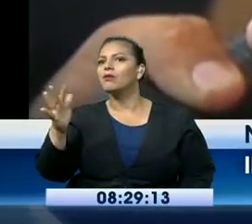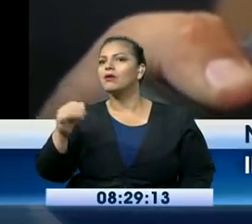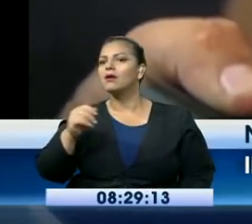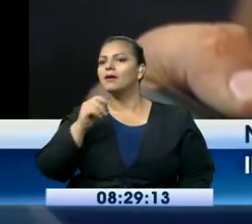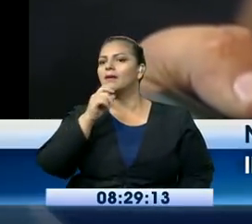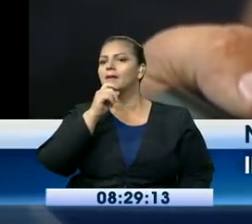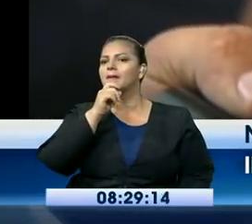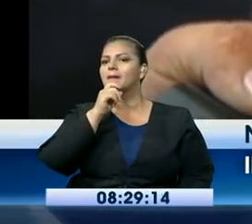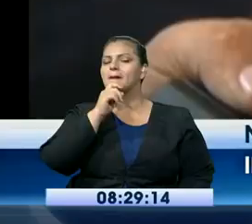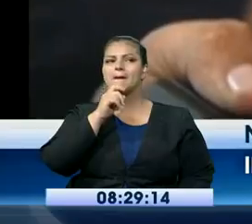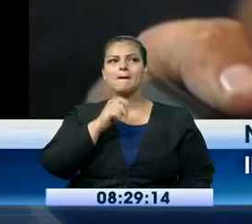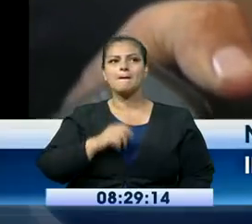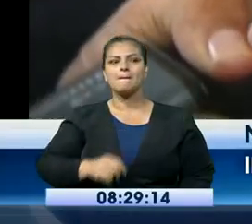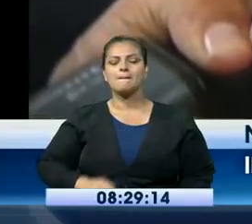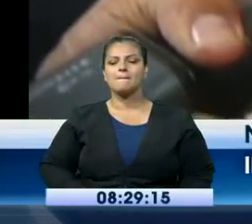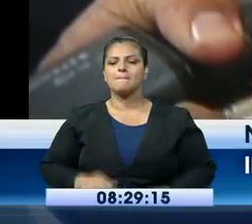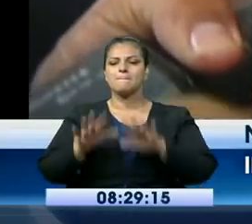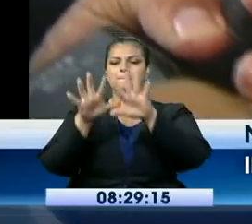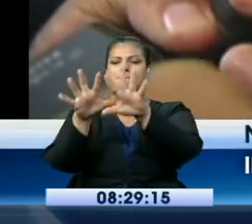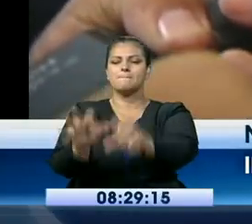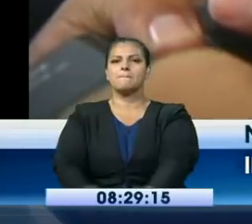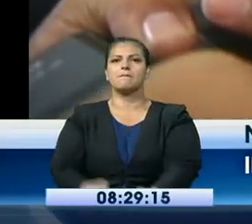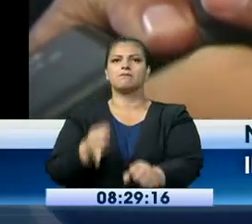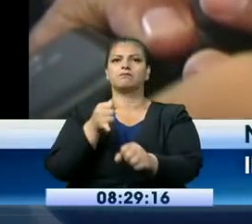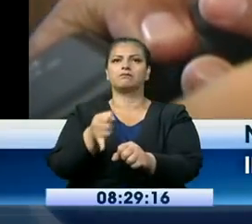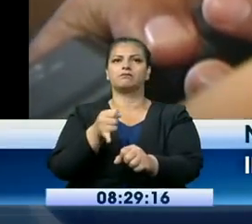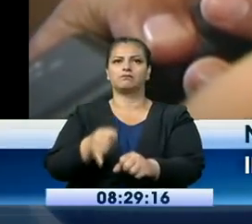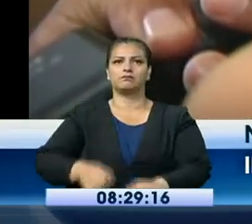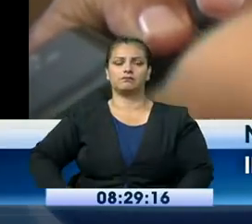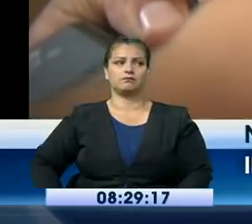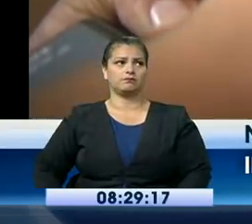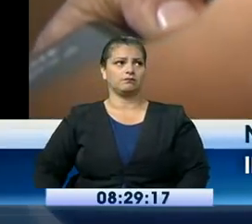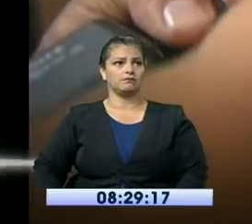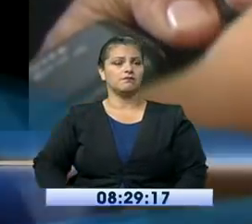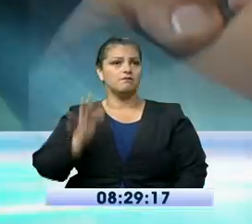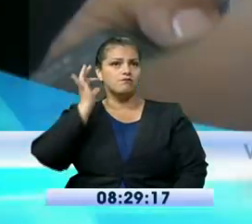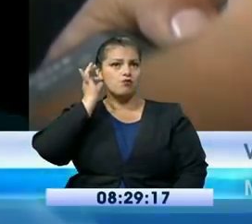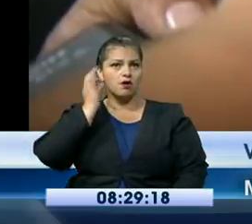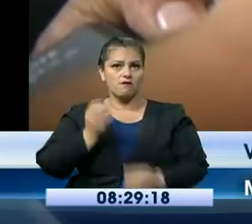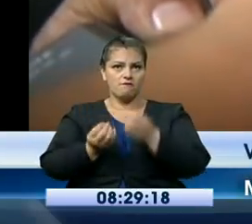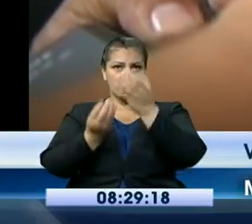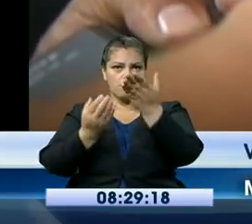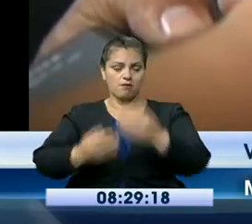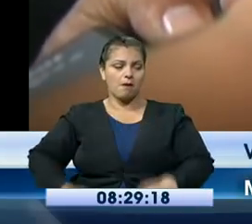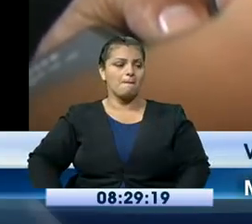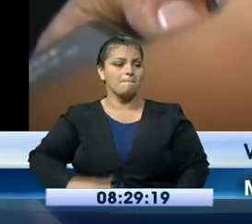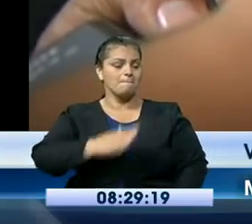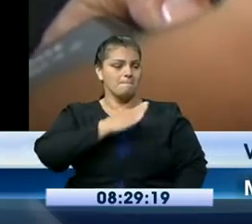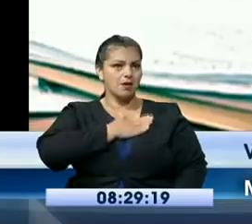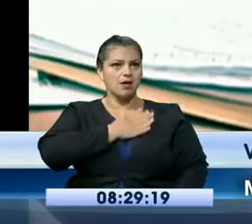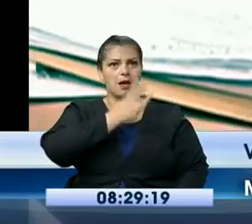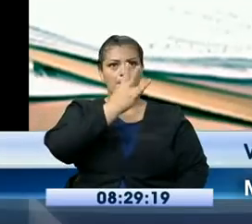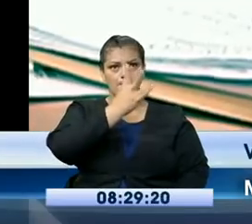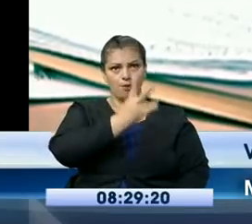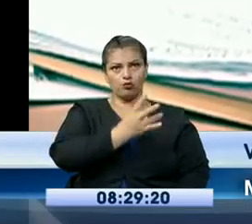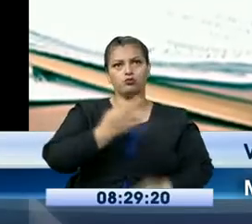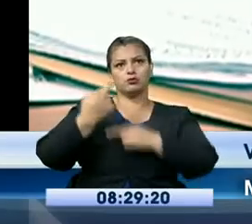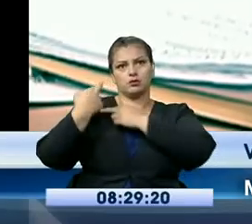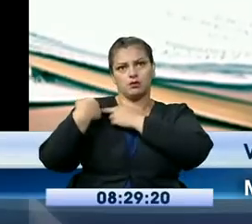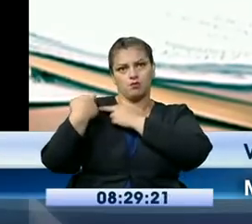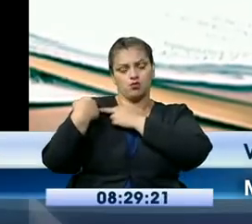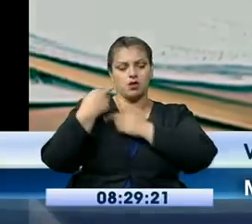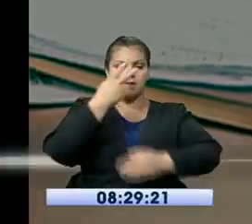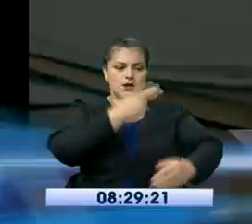el papá lo encargado de un primo de él y éste individuo ha estado abusando de mí